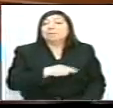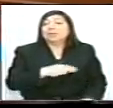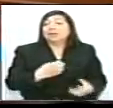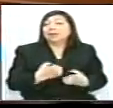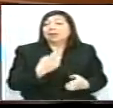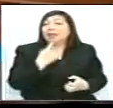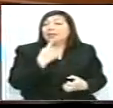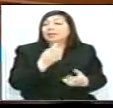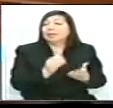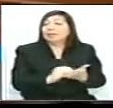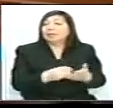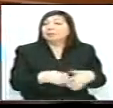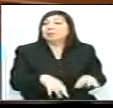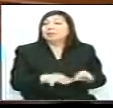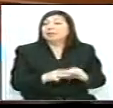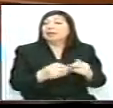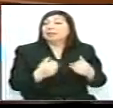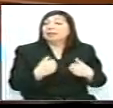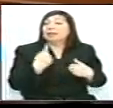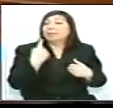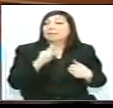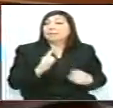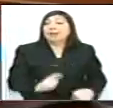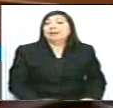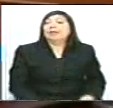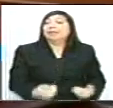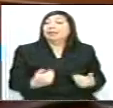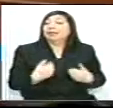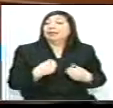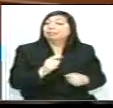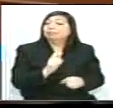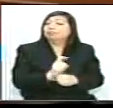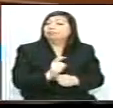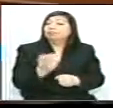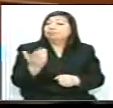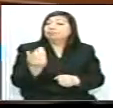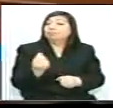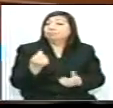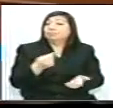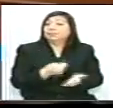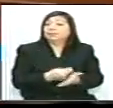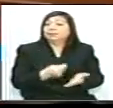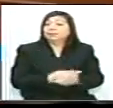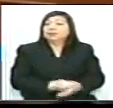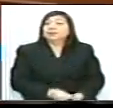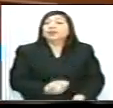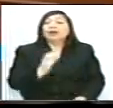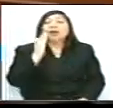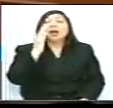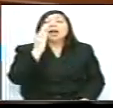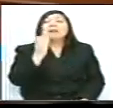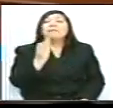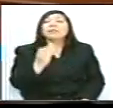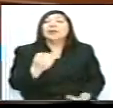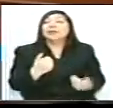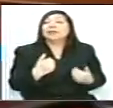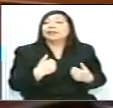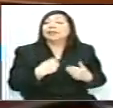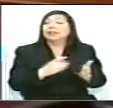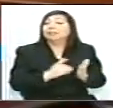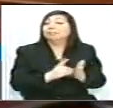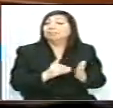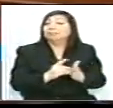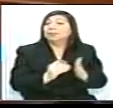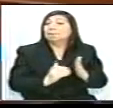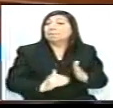Economía señaló la importancia que esto tiene para tener capacidad de recaudar más recursos a futuro, y tiene un dictamen